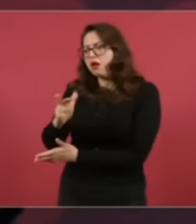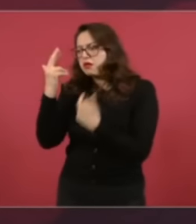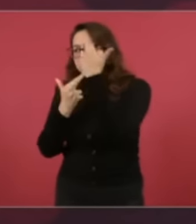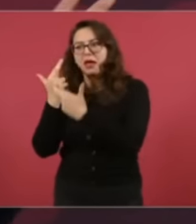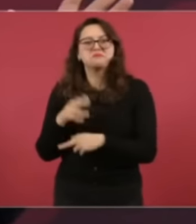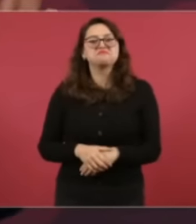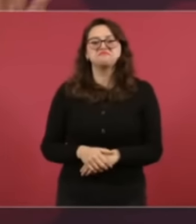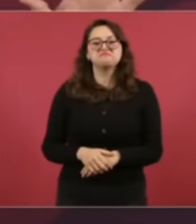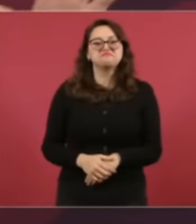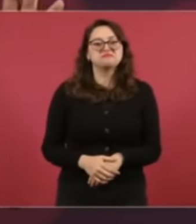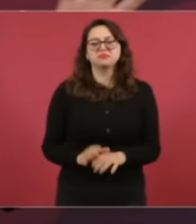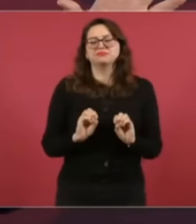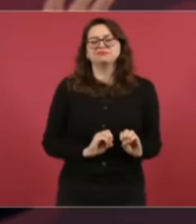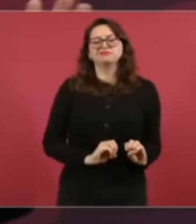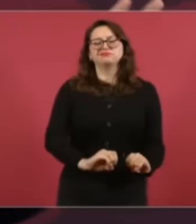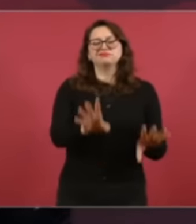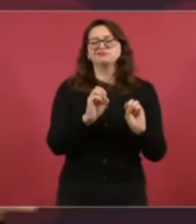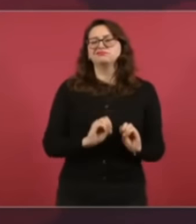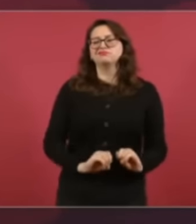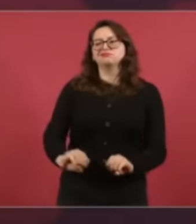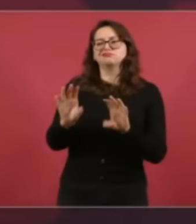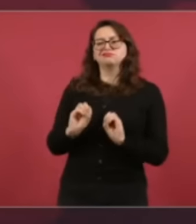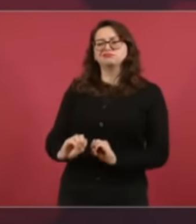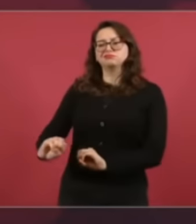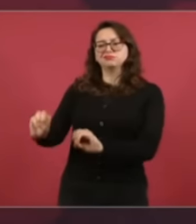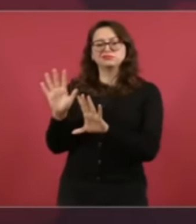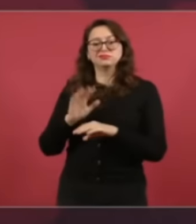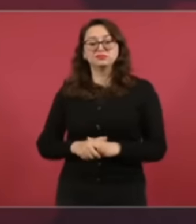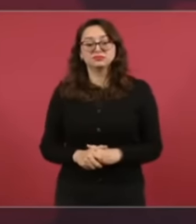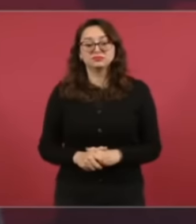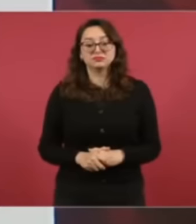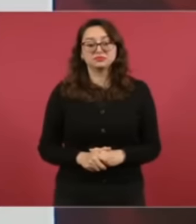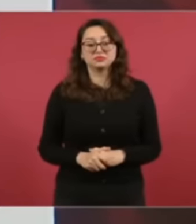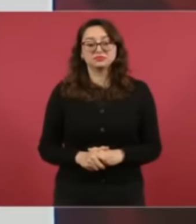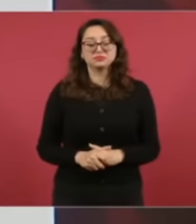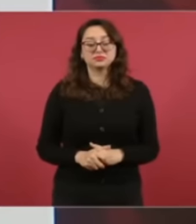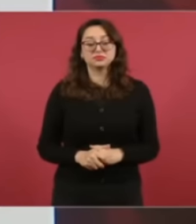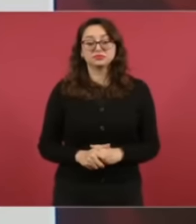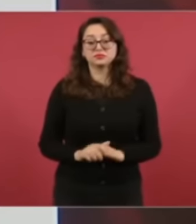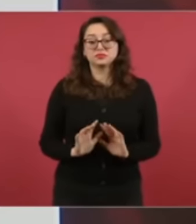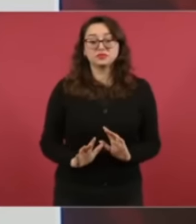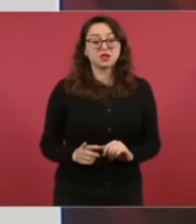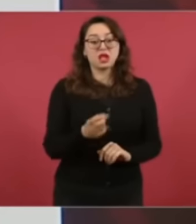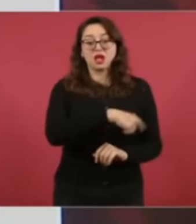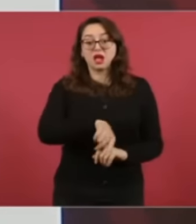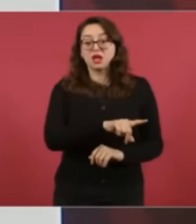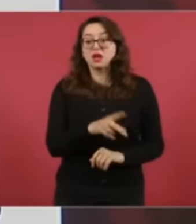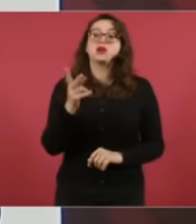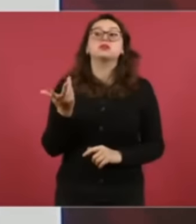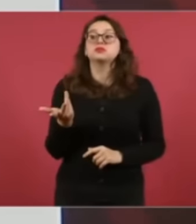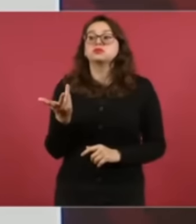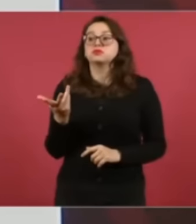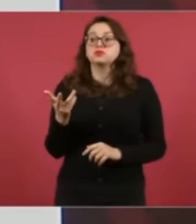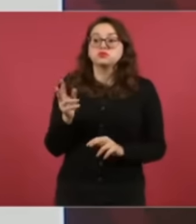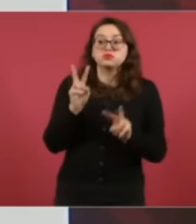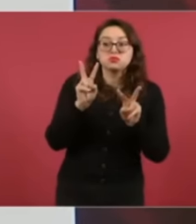Ahí no hay agentes, como ellos se llaman, sí, preponderantes. Nada